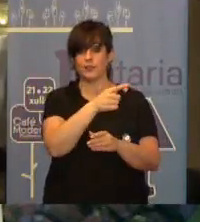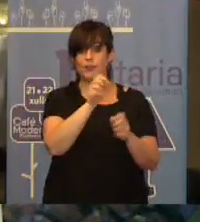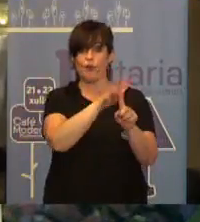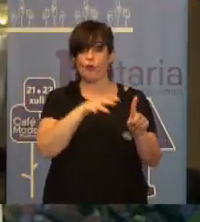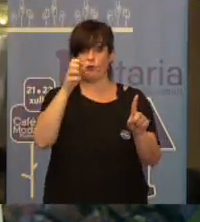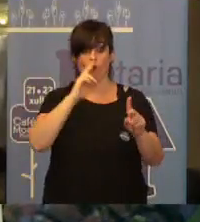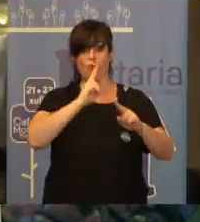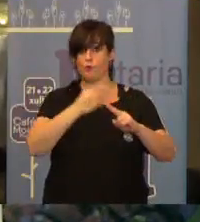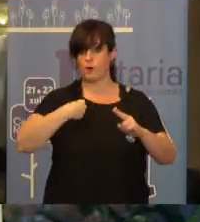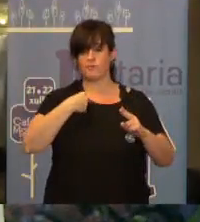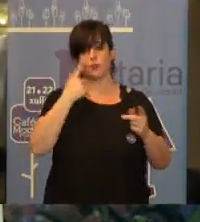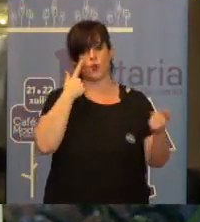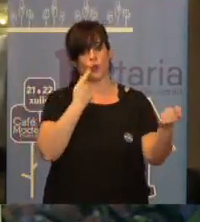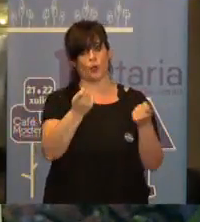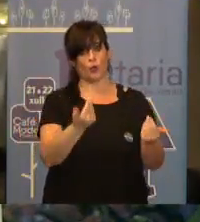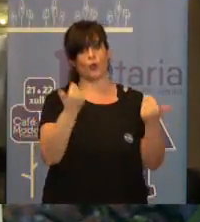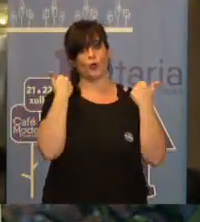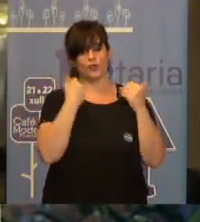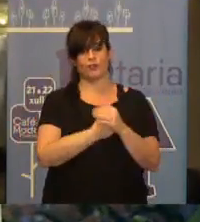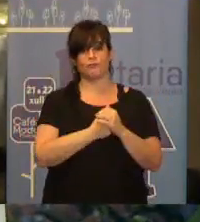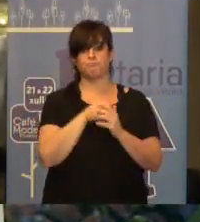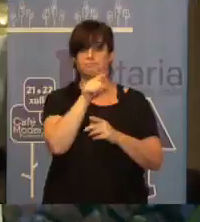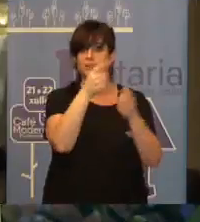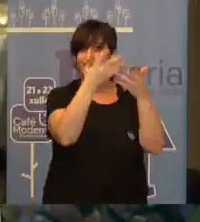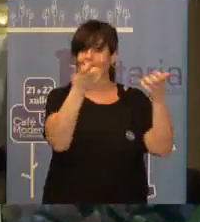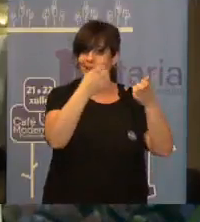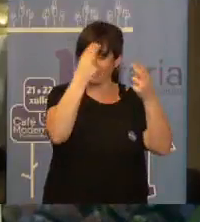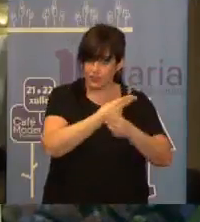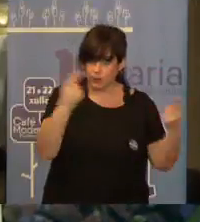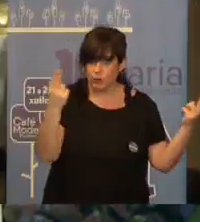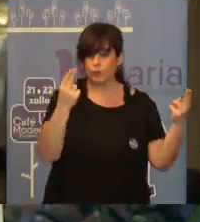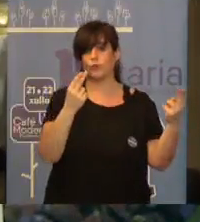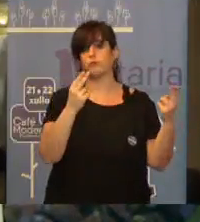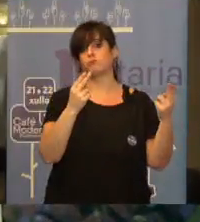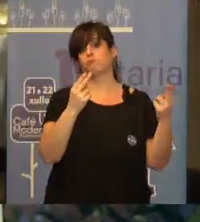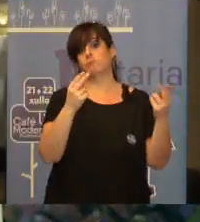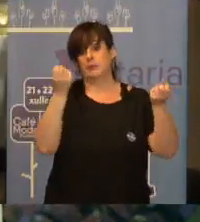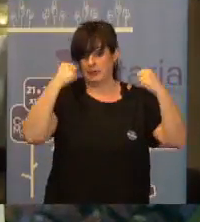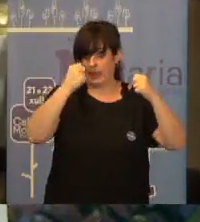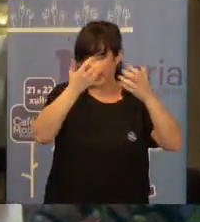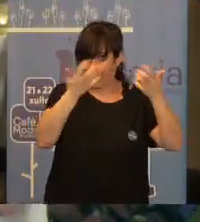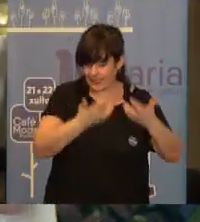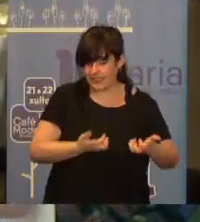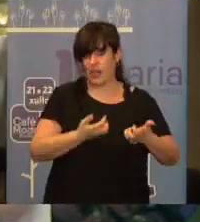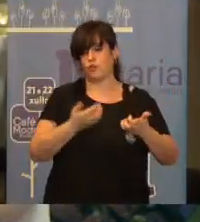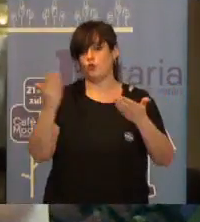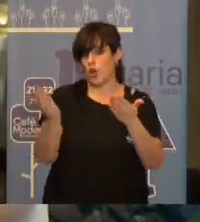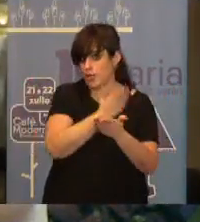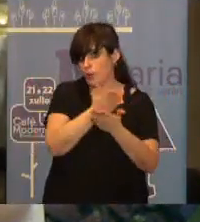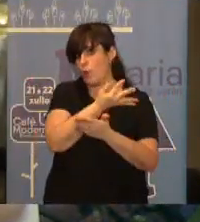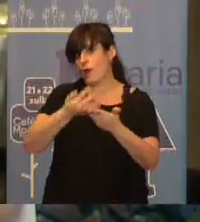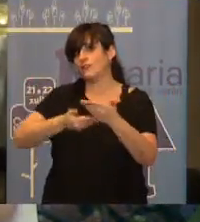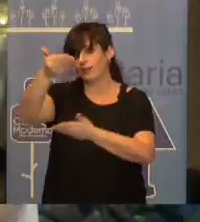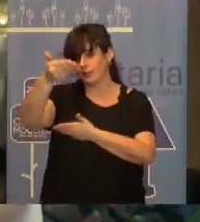mesmo nome. Publicou numerosos artigos, ensaios e libros en xornais e revistas. Membro